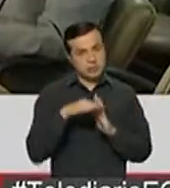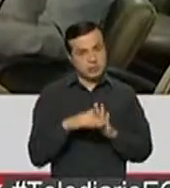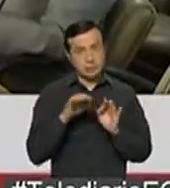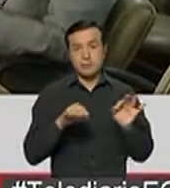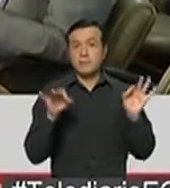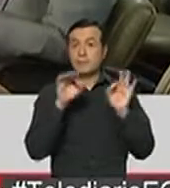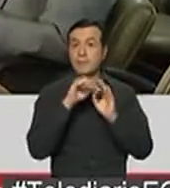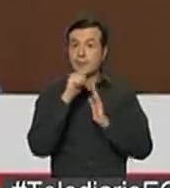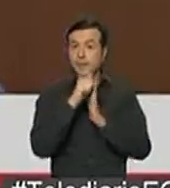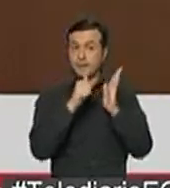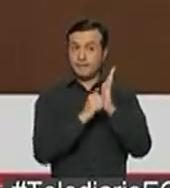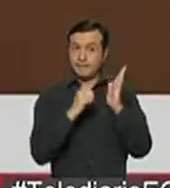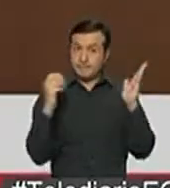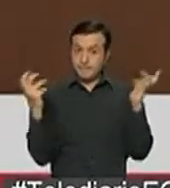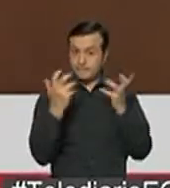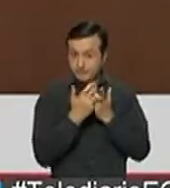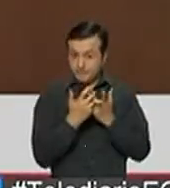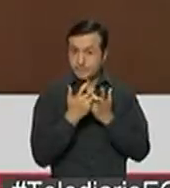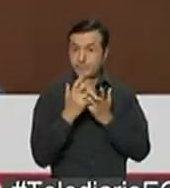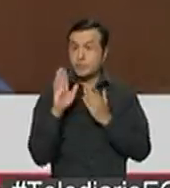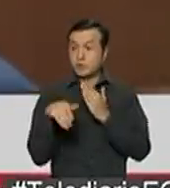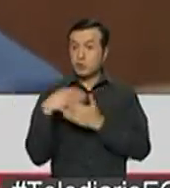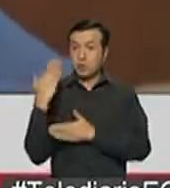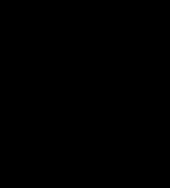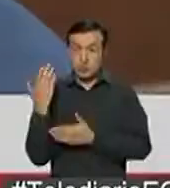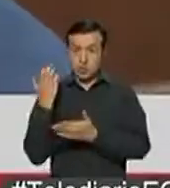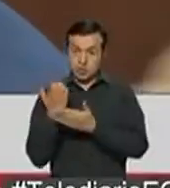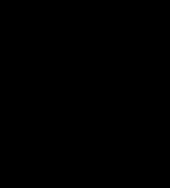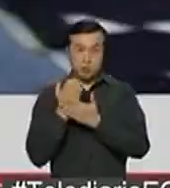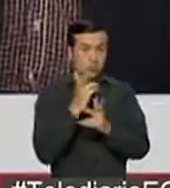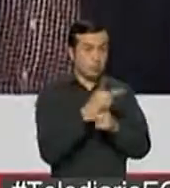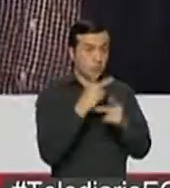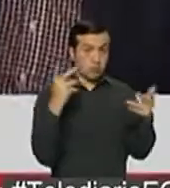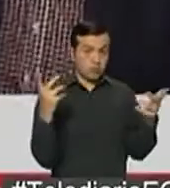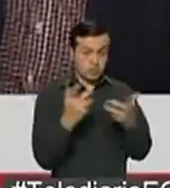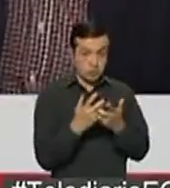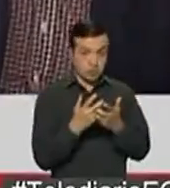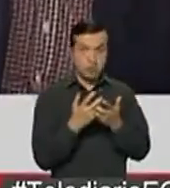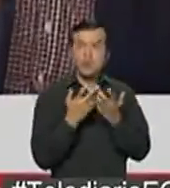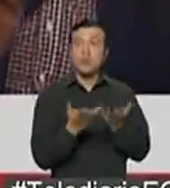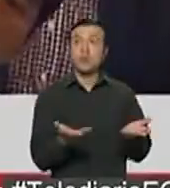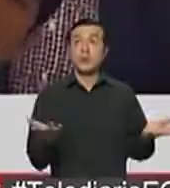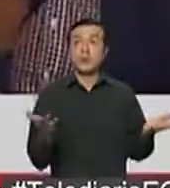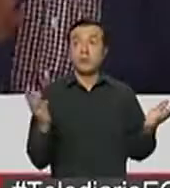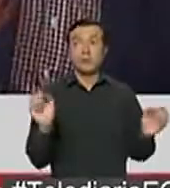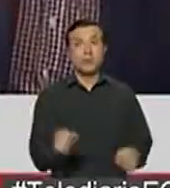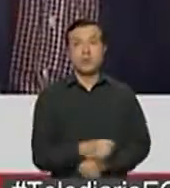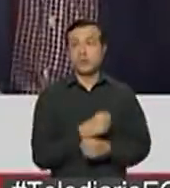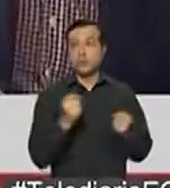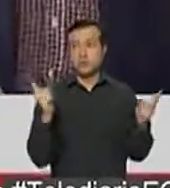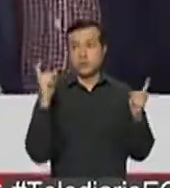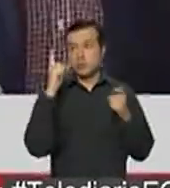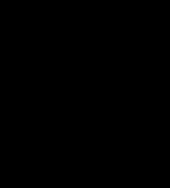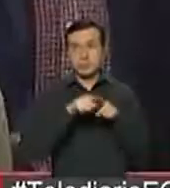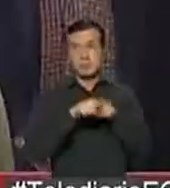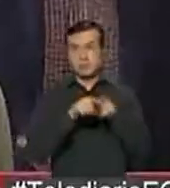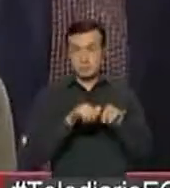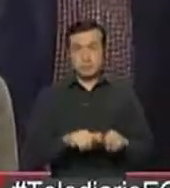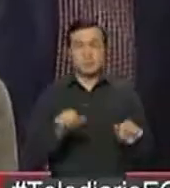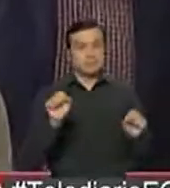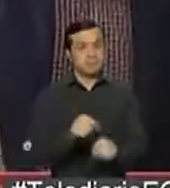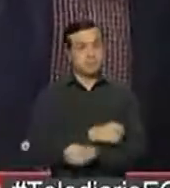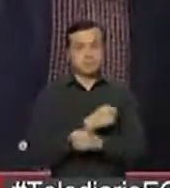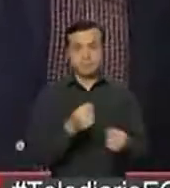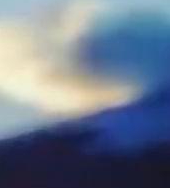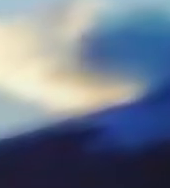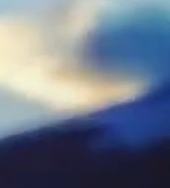una agenda transversal que armonice la política económica con la productiva, no será posible competir. Verónica Rivadeneira, Medios